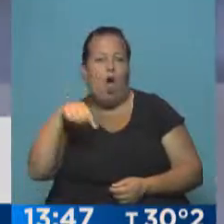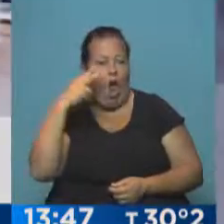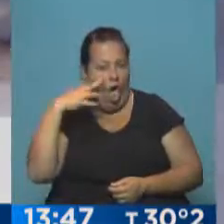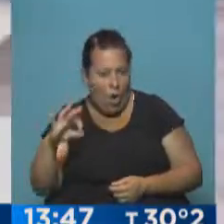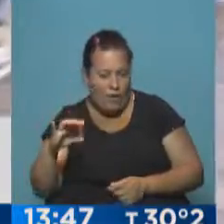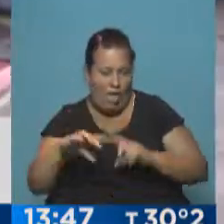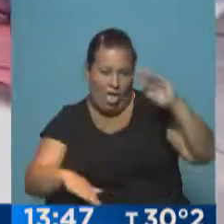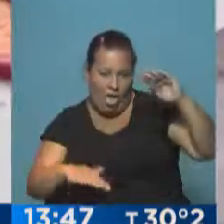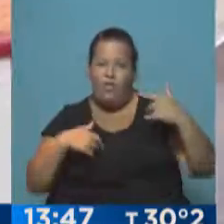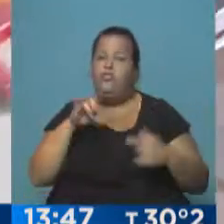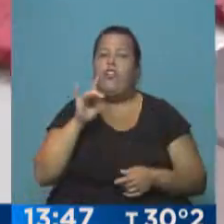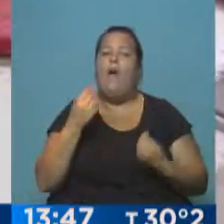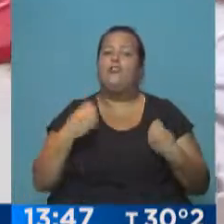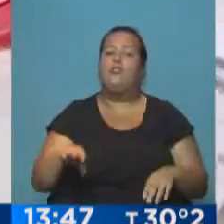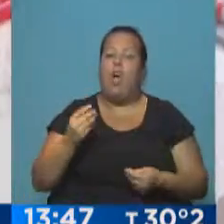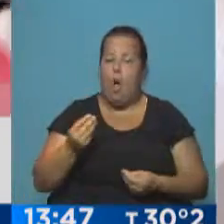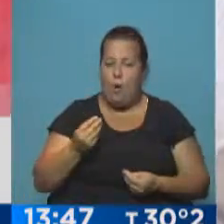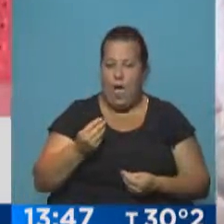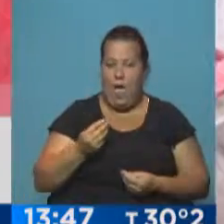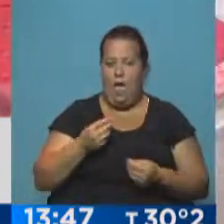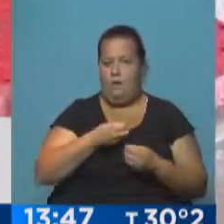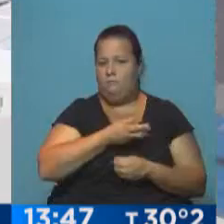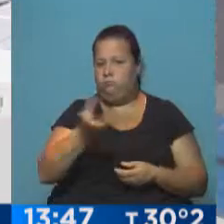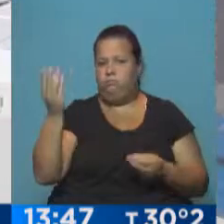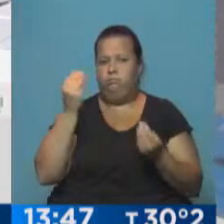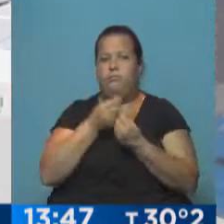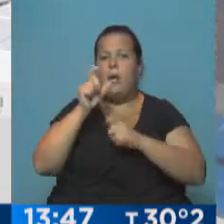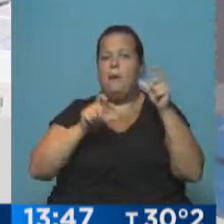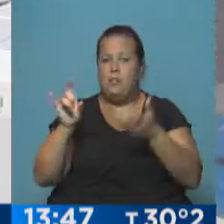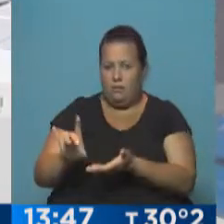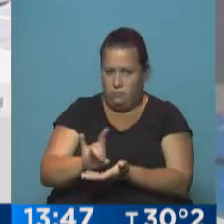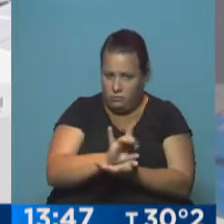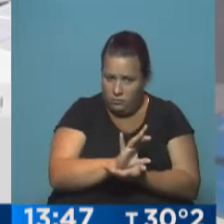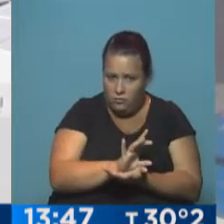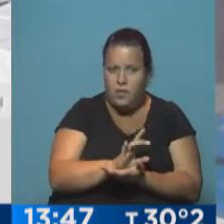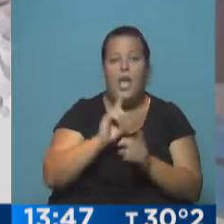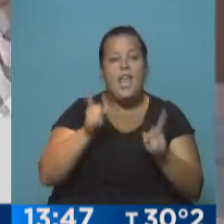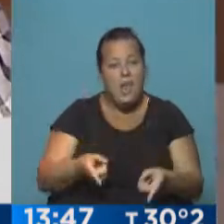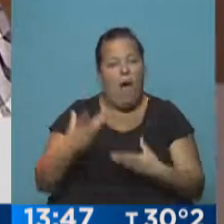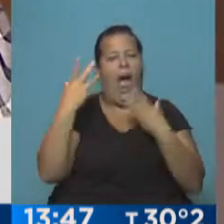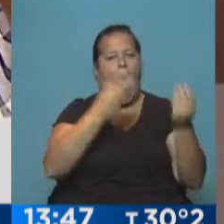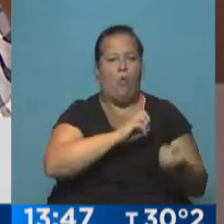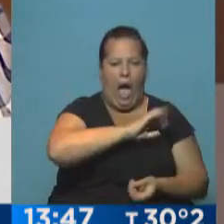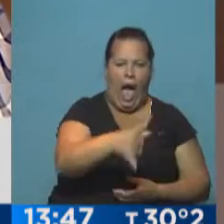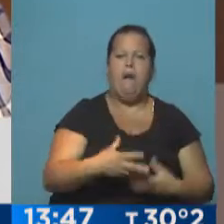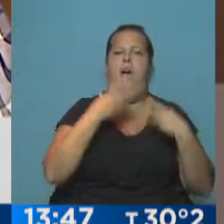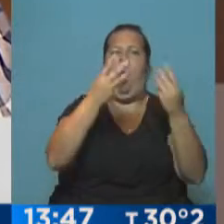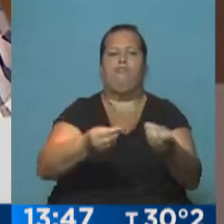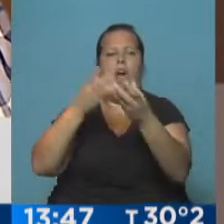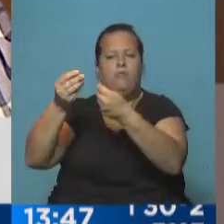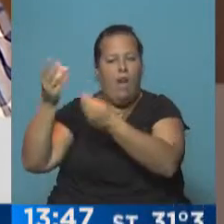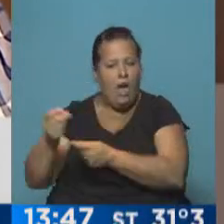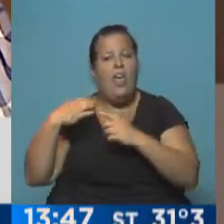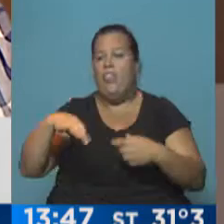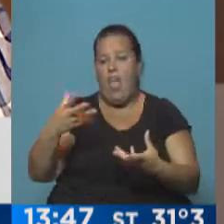54,90. Lo único que nos está quedando a nosotros son una cantidad enorme de trabajadores despedidos. Y así como se ha ayudado al campo, se ha ayudado a otros sectores,